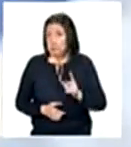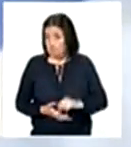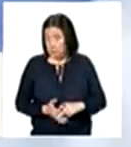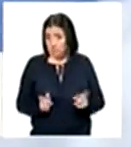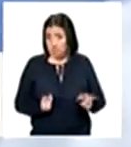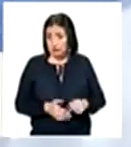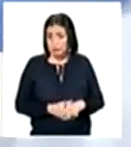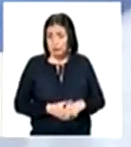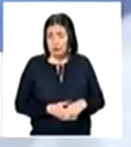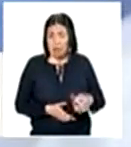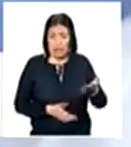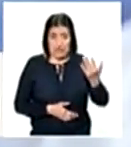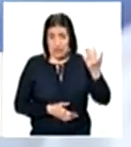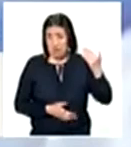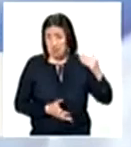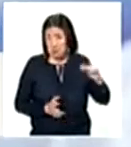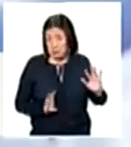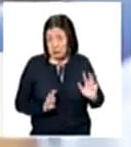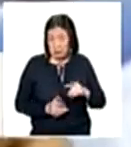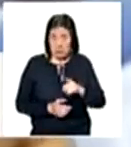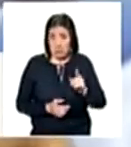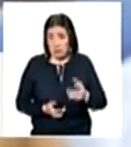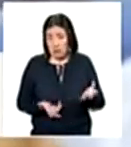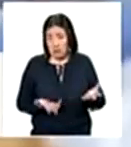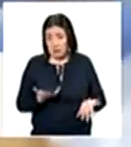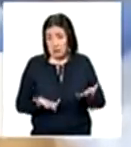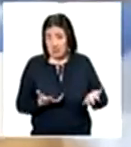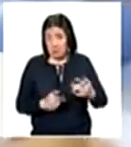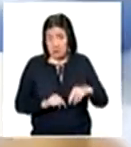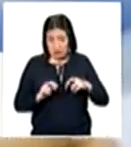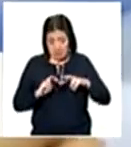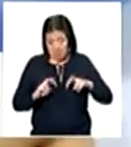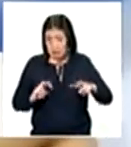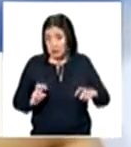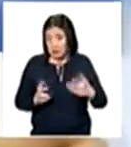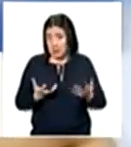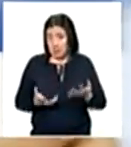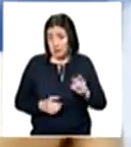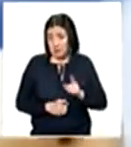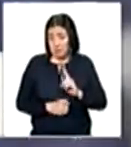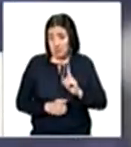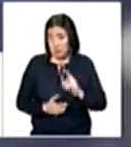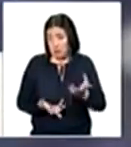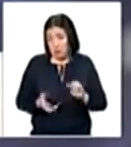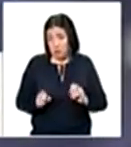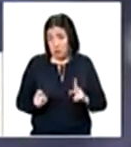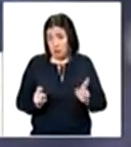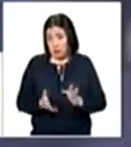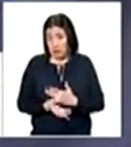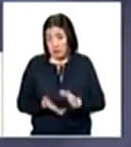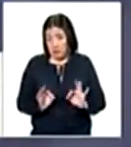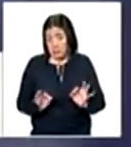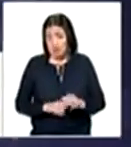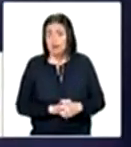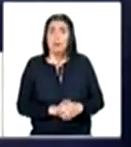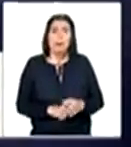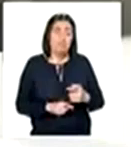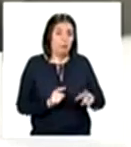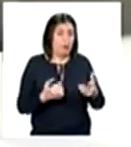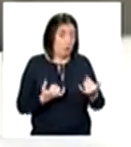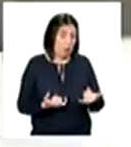En otros tiempos, si ella hubiera sido diagnosticada, seguramente no habría oportunidad de haber hecho más por ella.